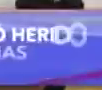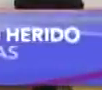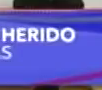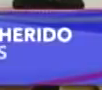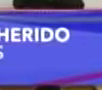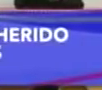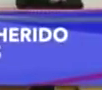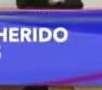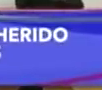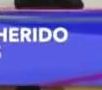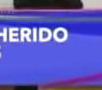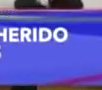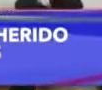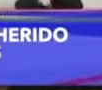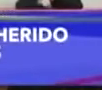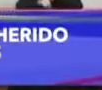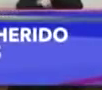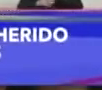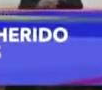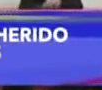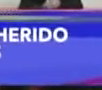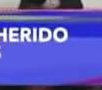esposa.